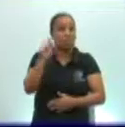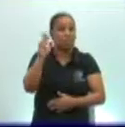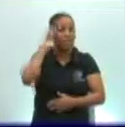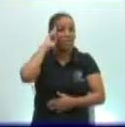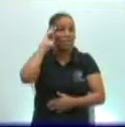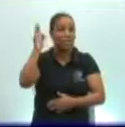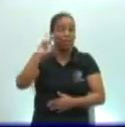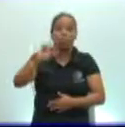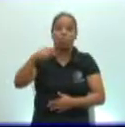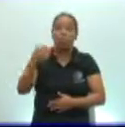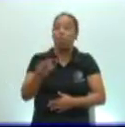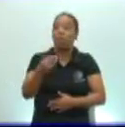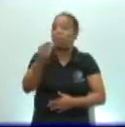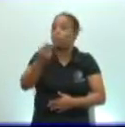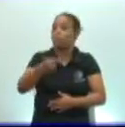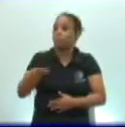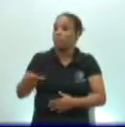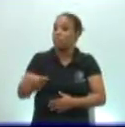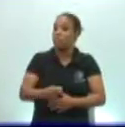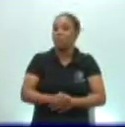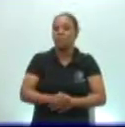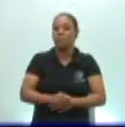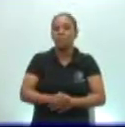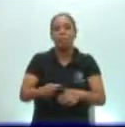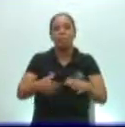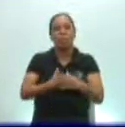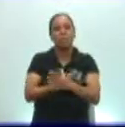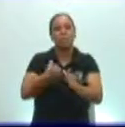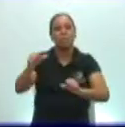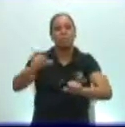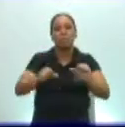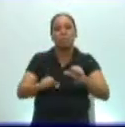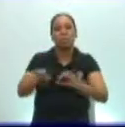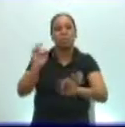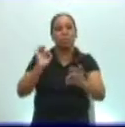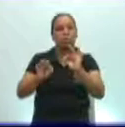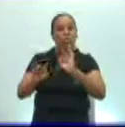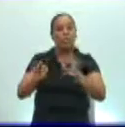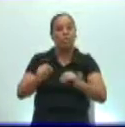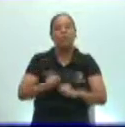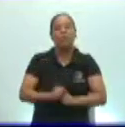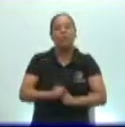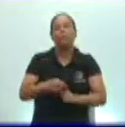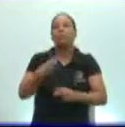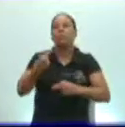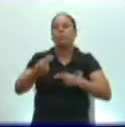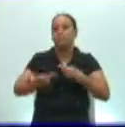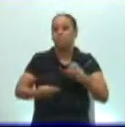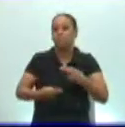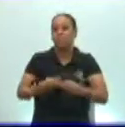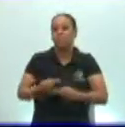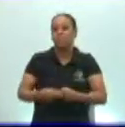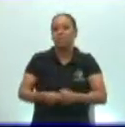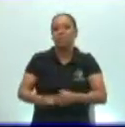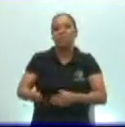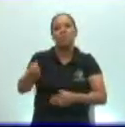cuando representamos el símbolo químico de un elemento, estamos representando un átomo de este. Es decir, que ya